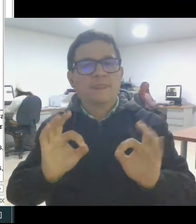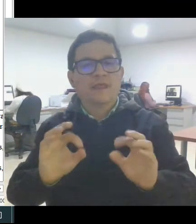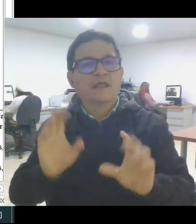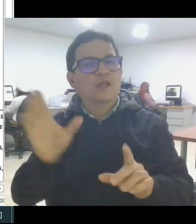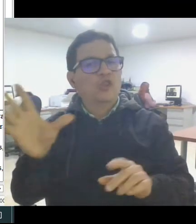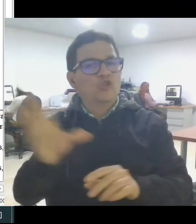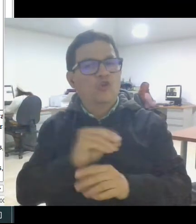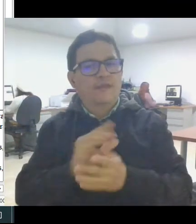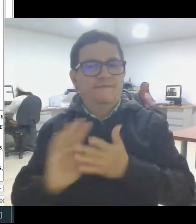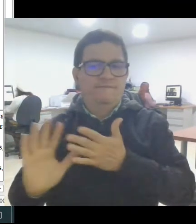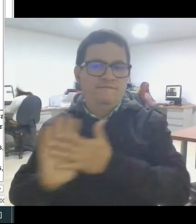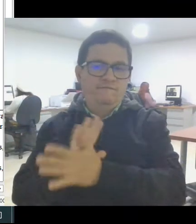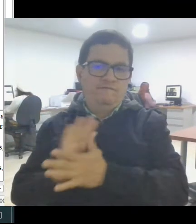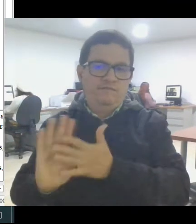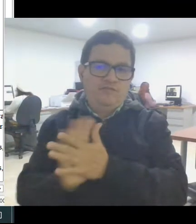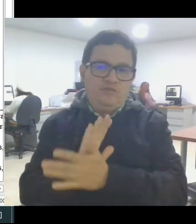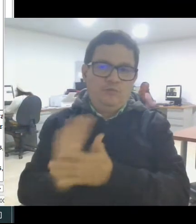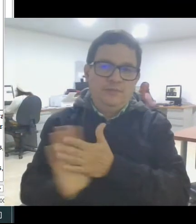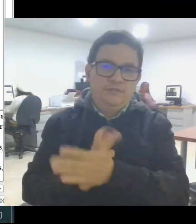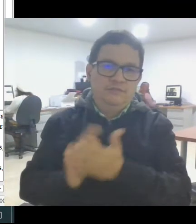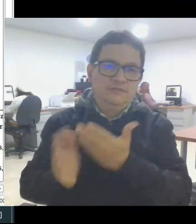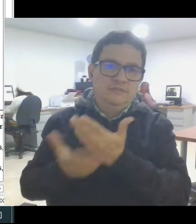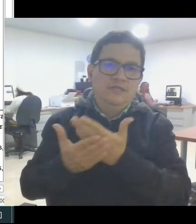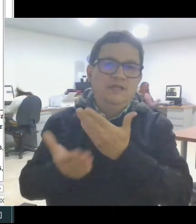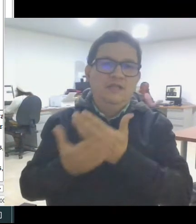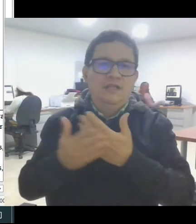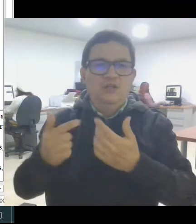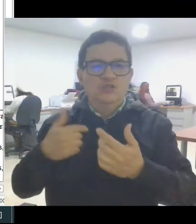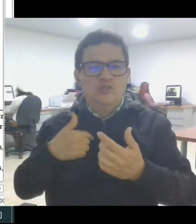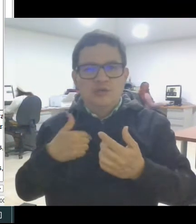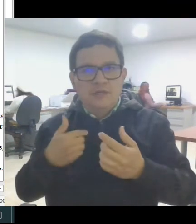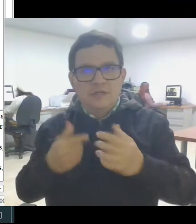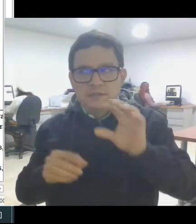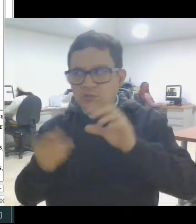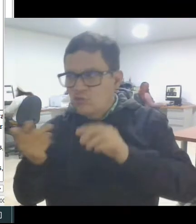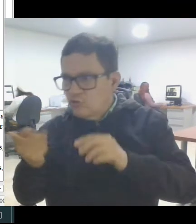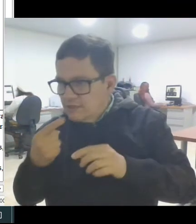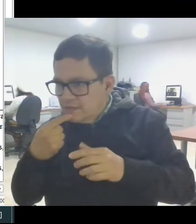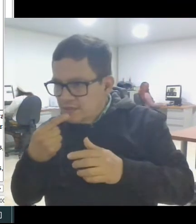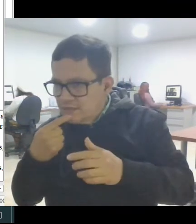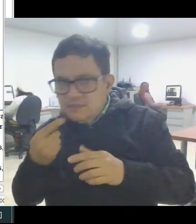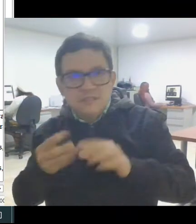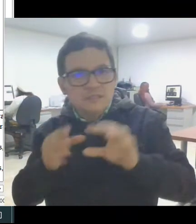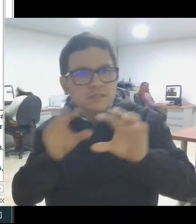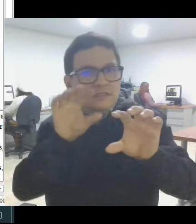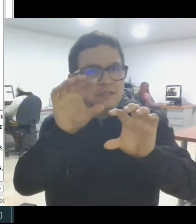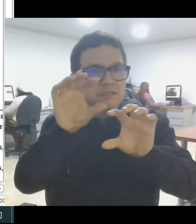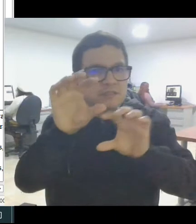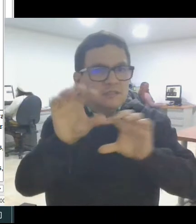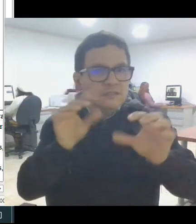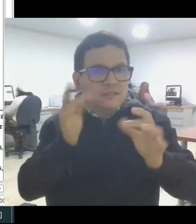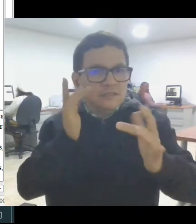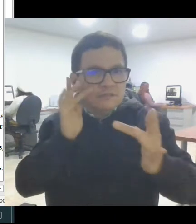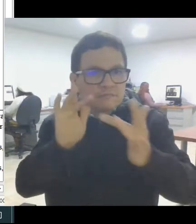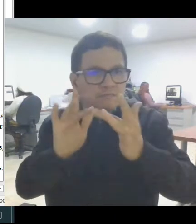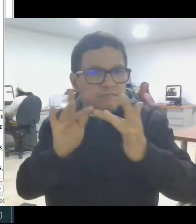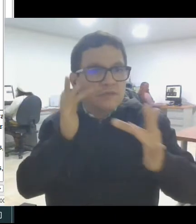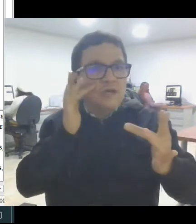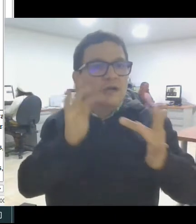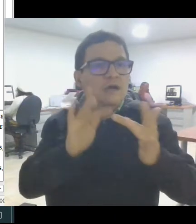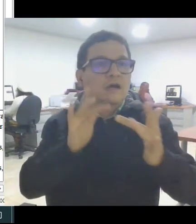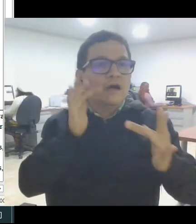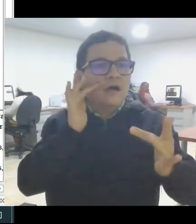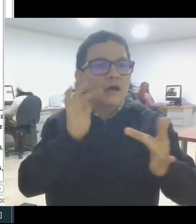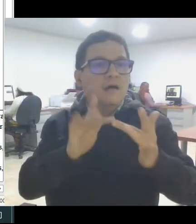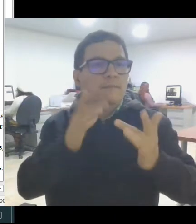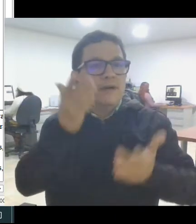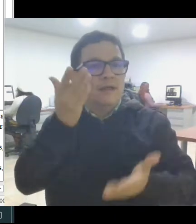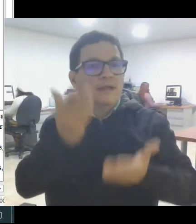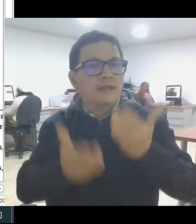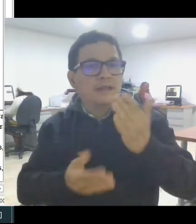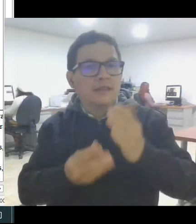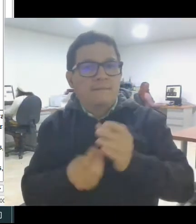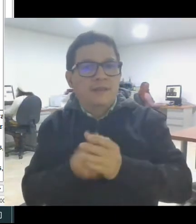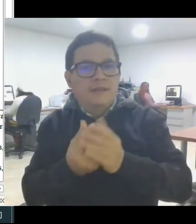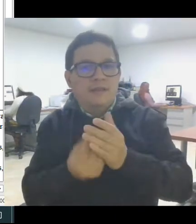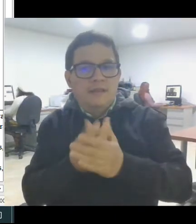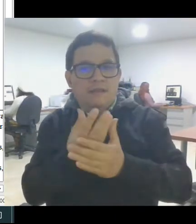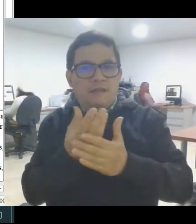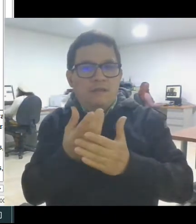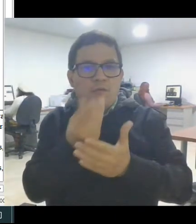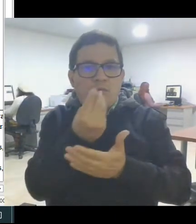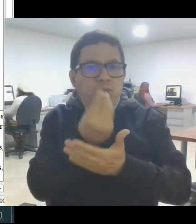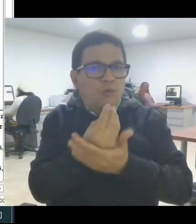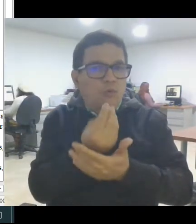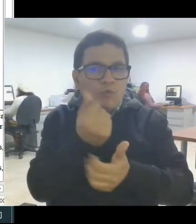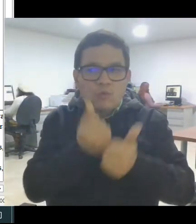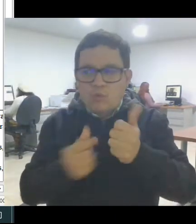nos la van dando y lo que vamos es ubicando según el producto que tenemos en este caso,